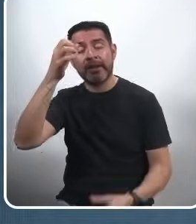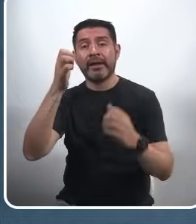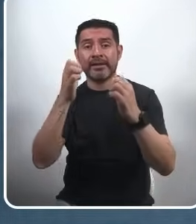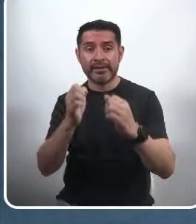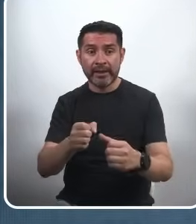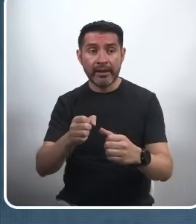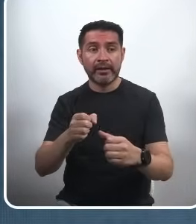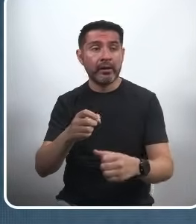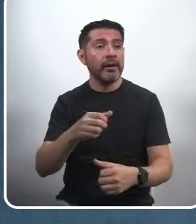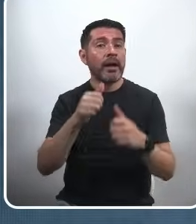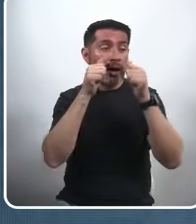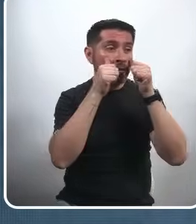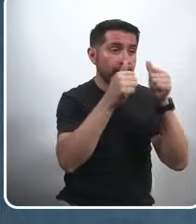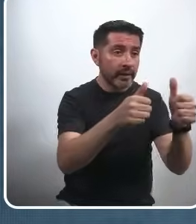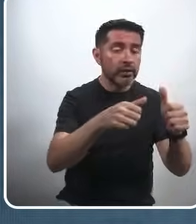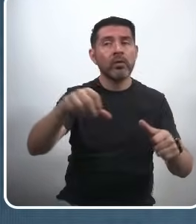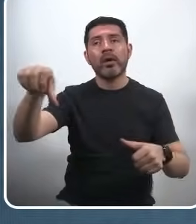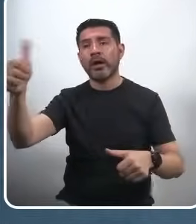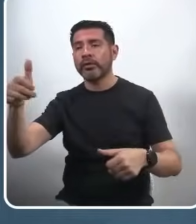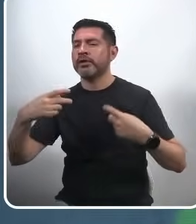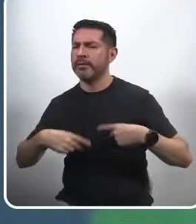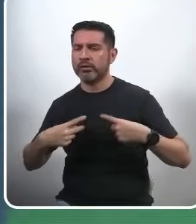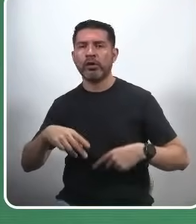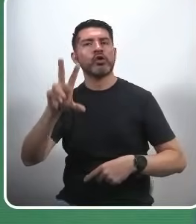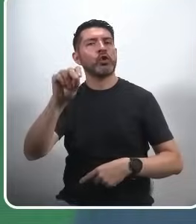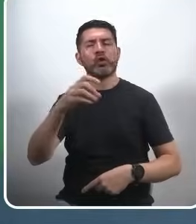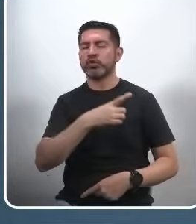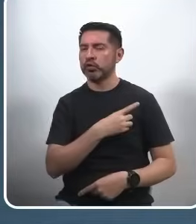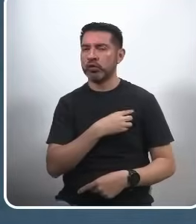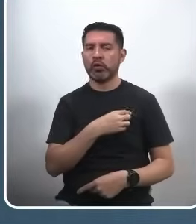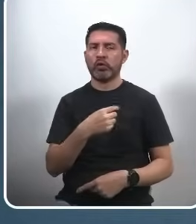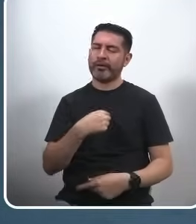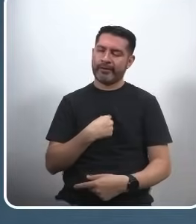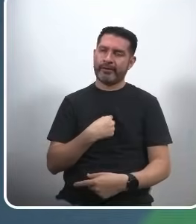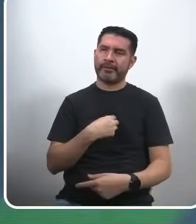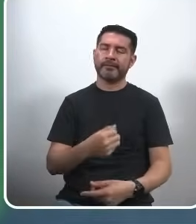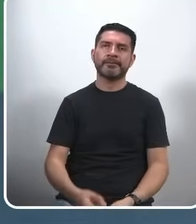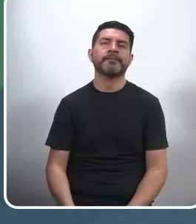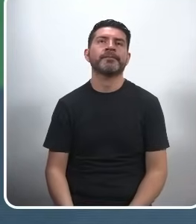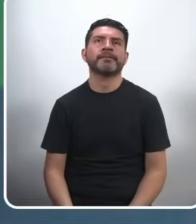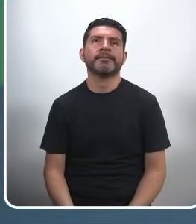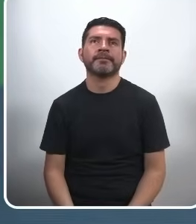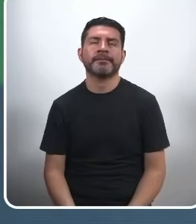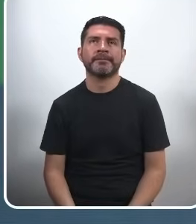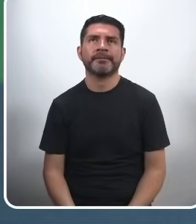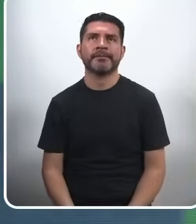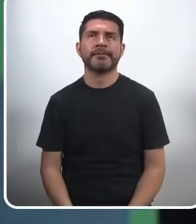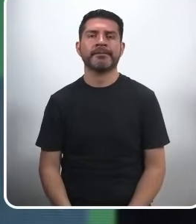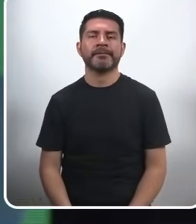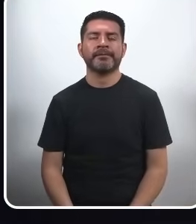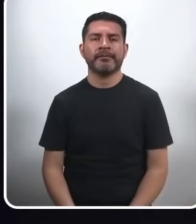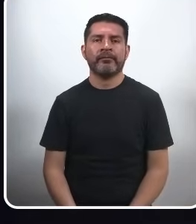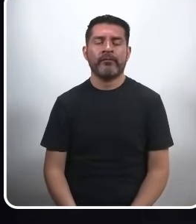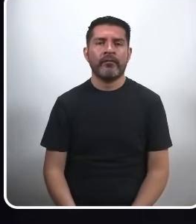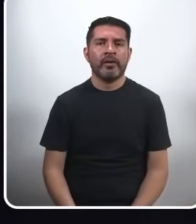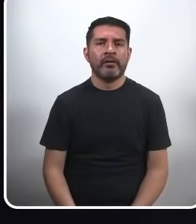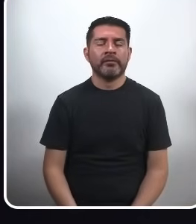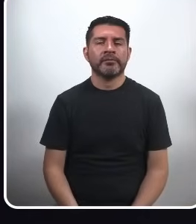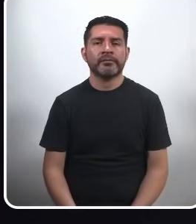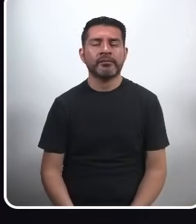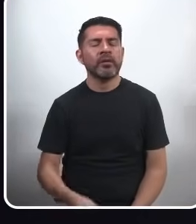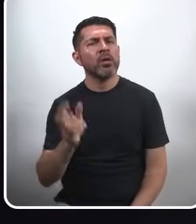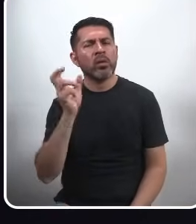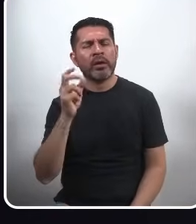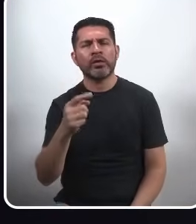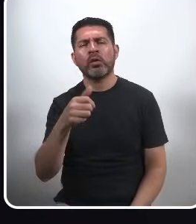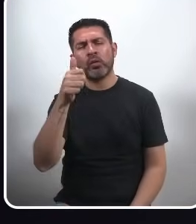otros. No escuché ningún. Yo sentí que esa fue gran revelación. Mire, cuando uno es